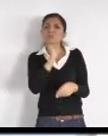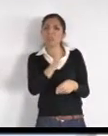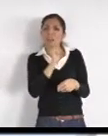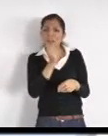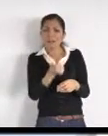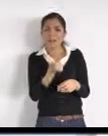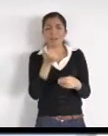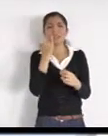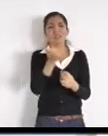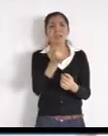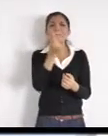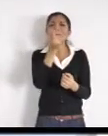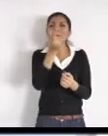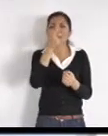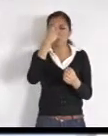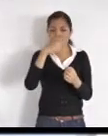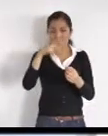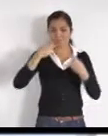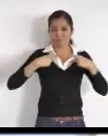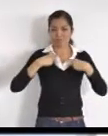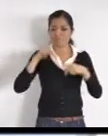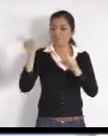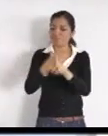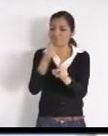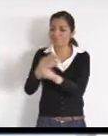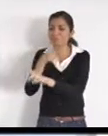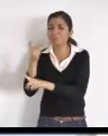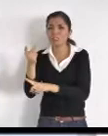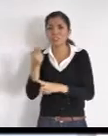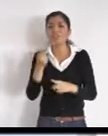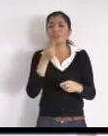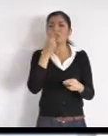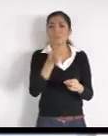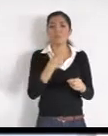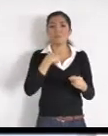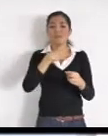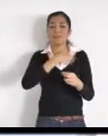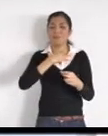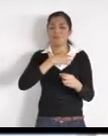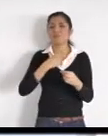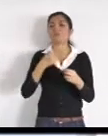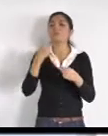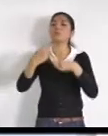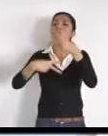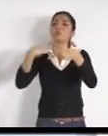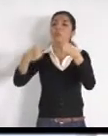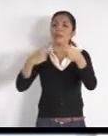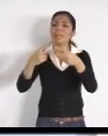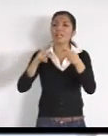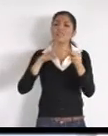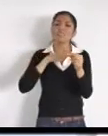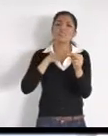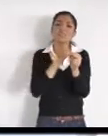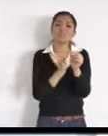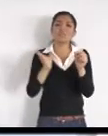hijo grande, fue a jugar a un parque, y ahí está la vuelta, un perro chato, que siempre está aquí afuera, y nos iba a morder, a mi hijo y a mí,